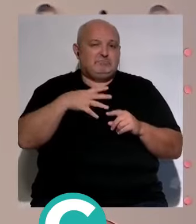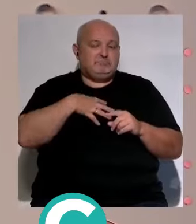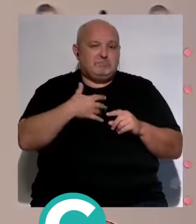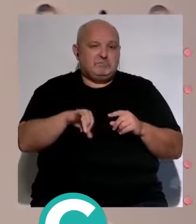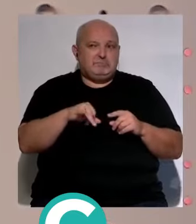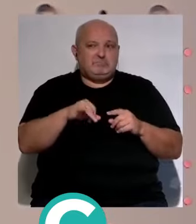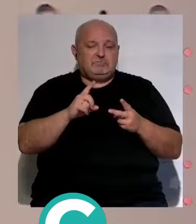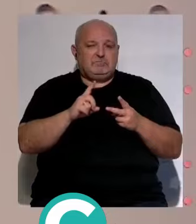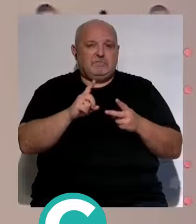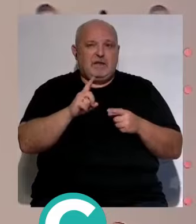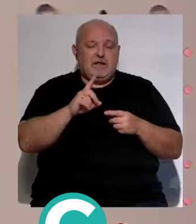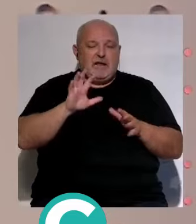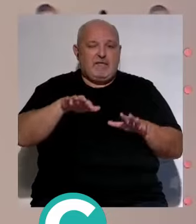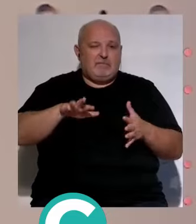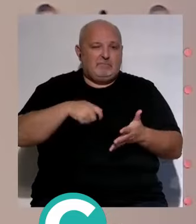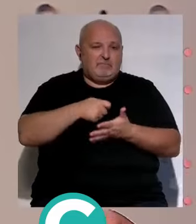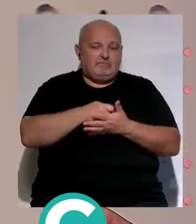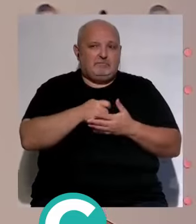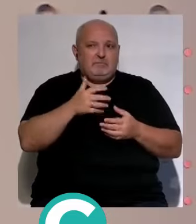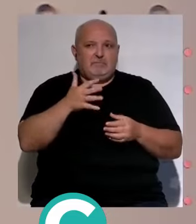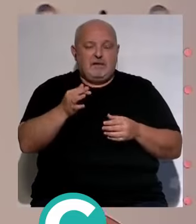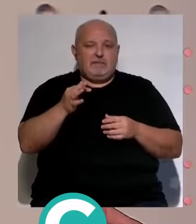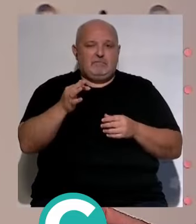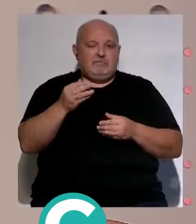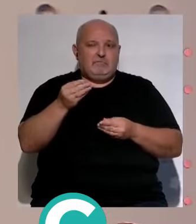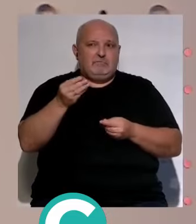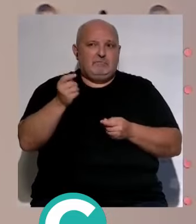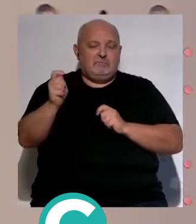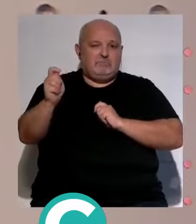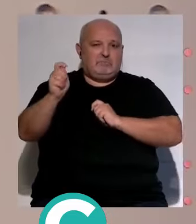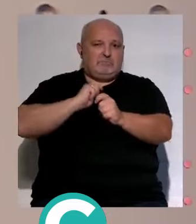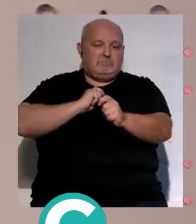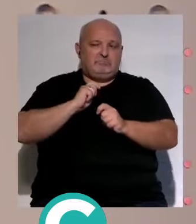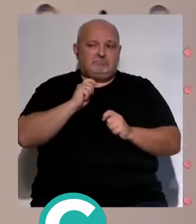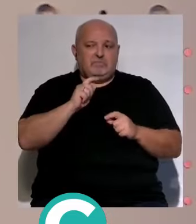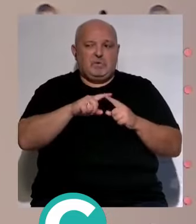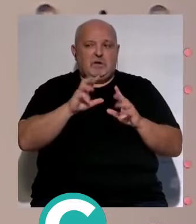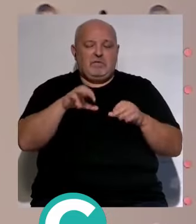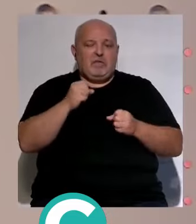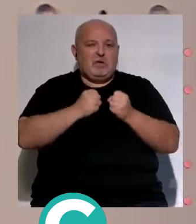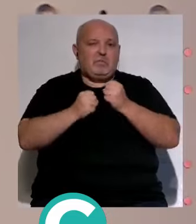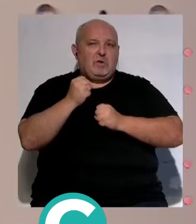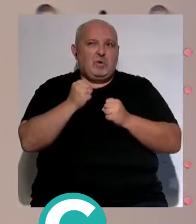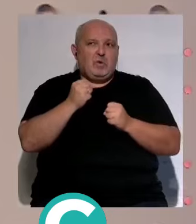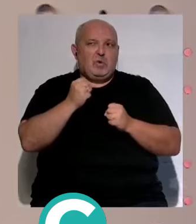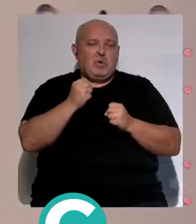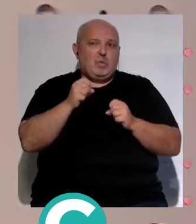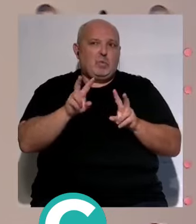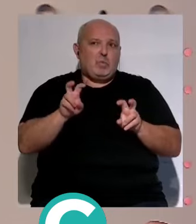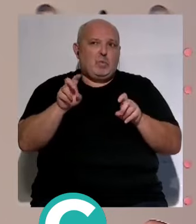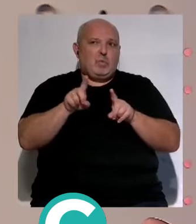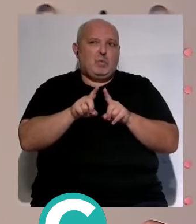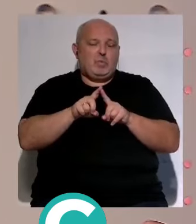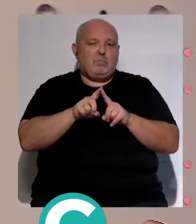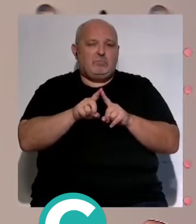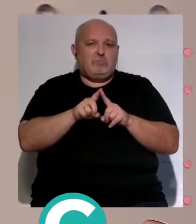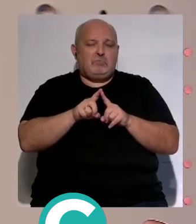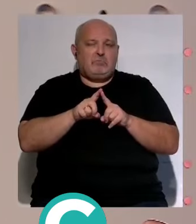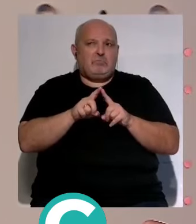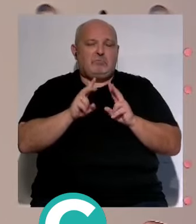lo que el Cádiz tuvo que pagar por él y lo que va a recibir, pues al final no creo que el Cádiz económicamente haya sido muy,